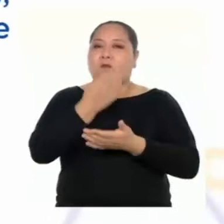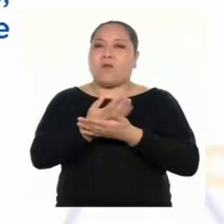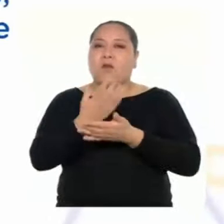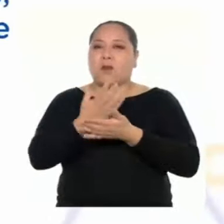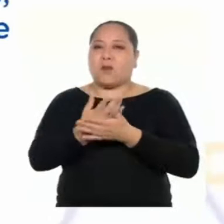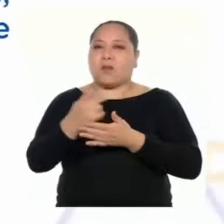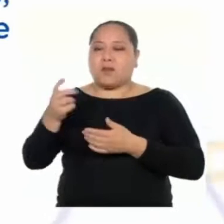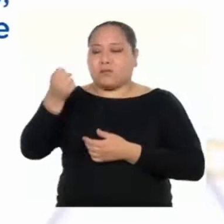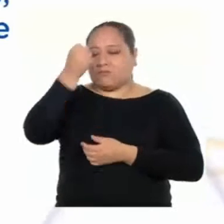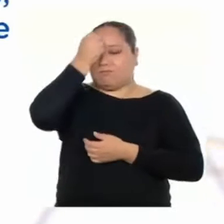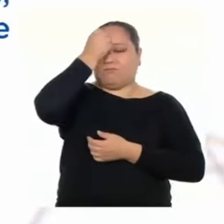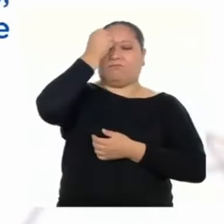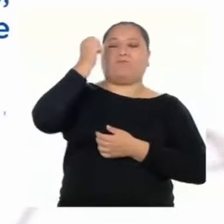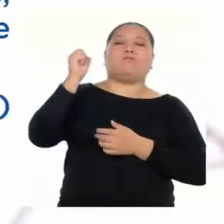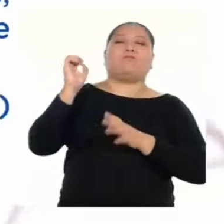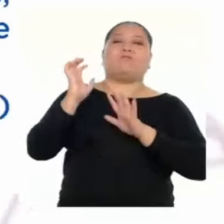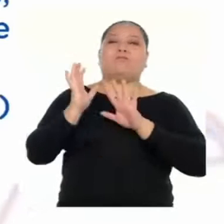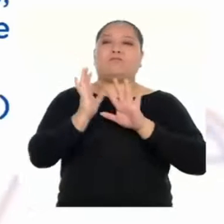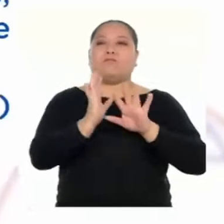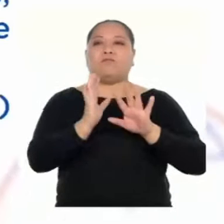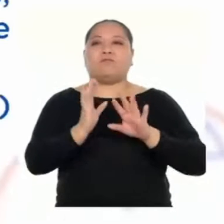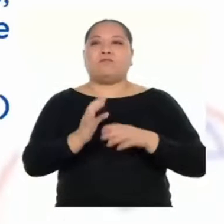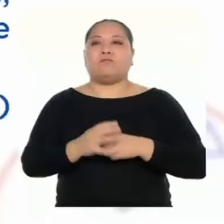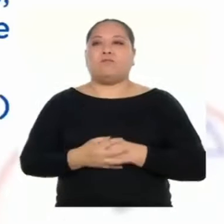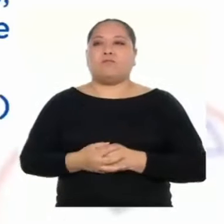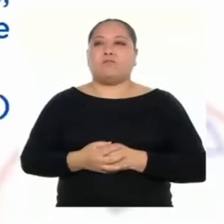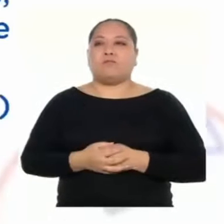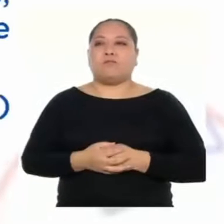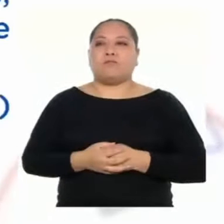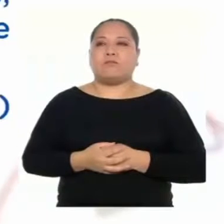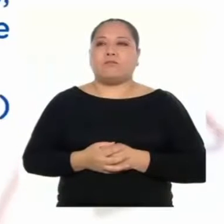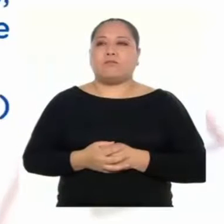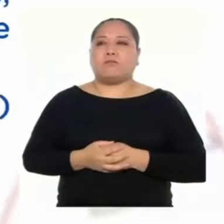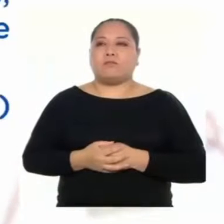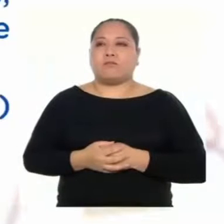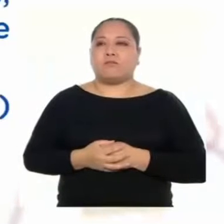frente al que se revela.